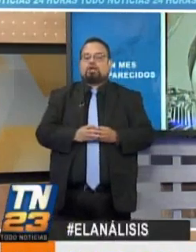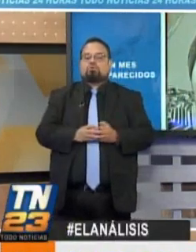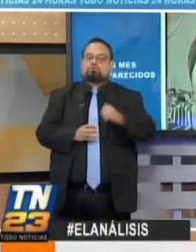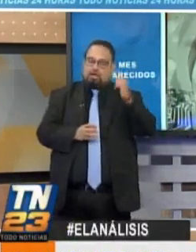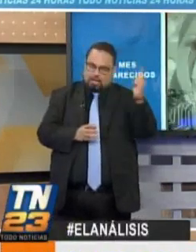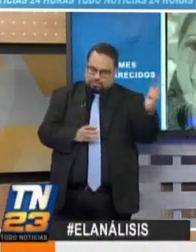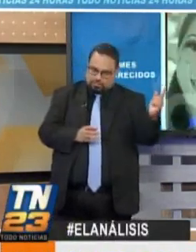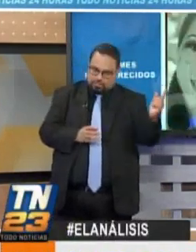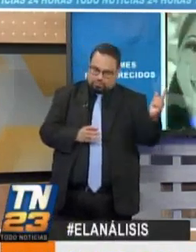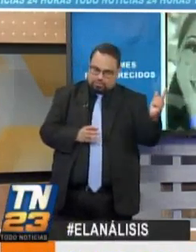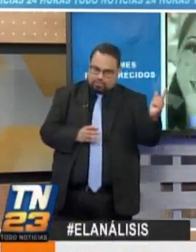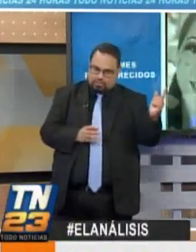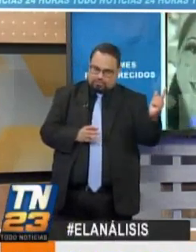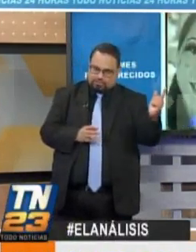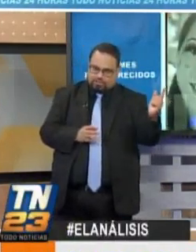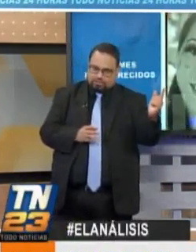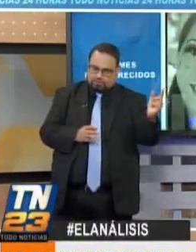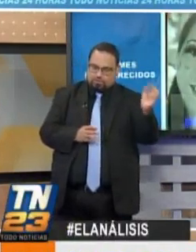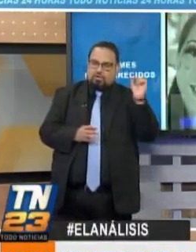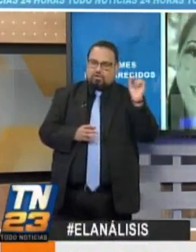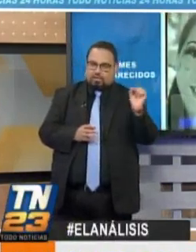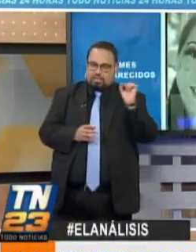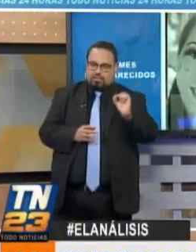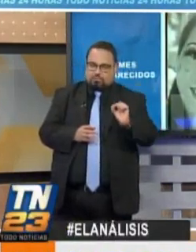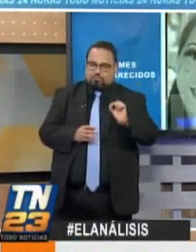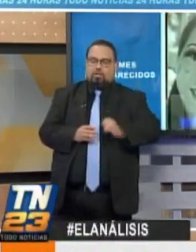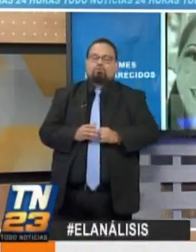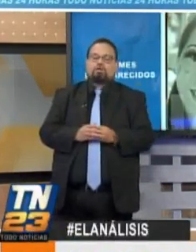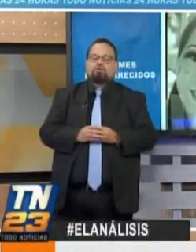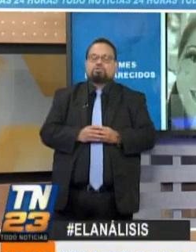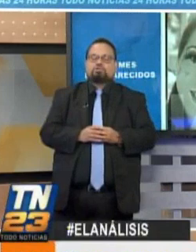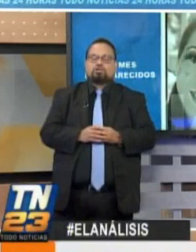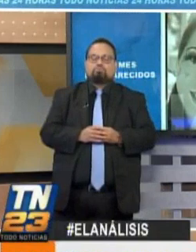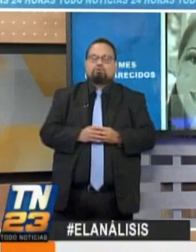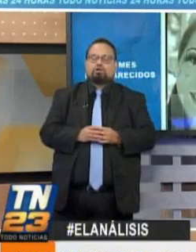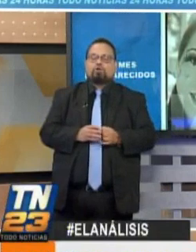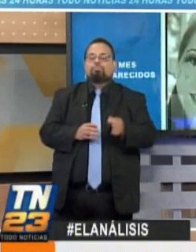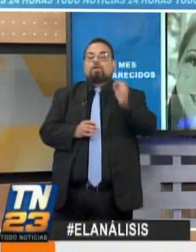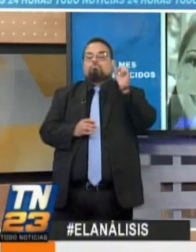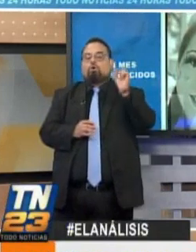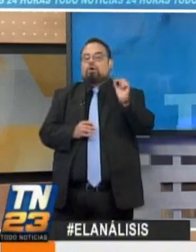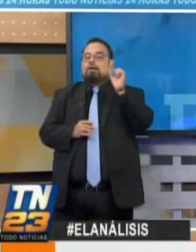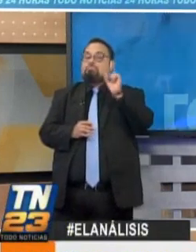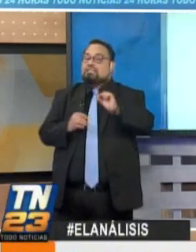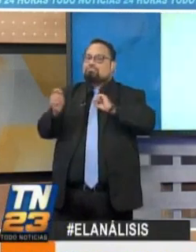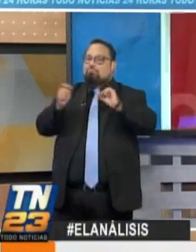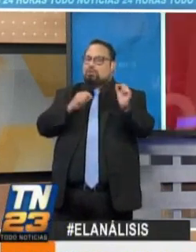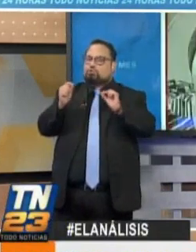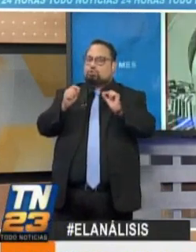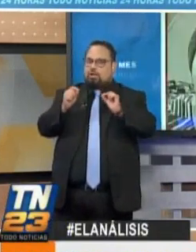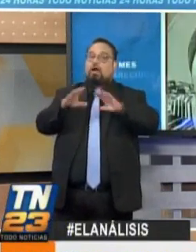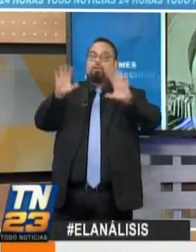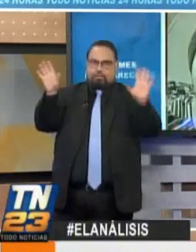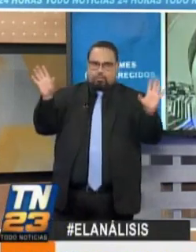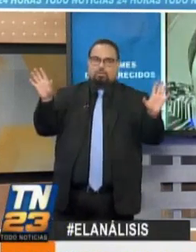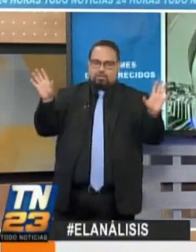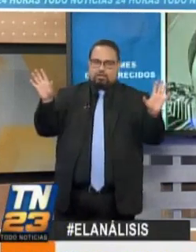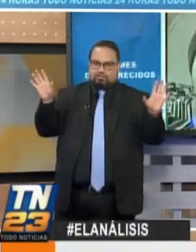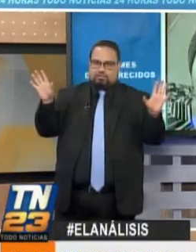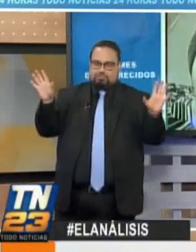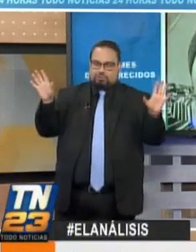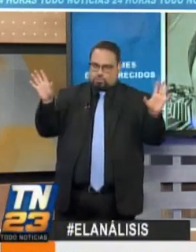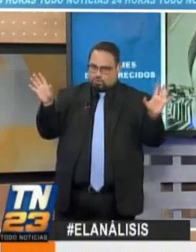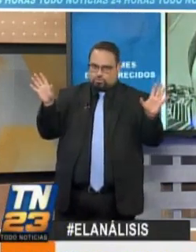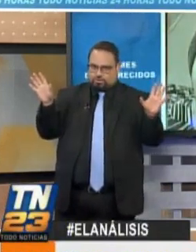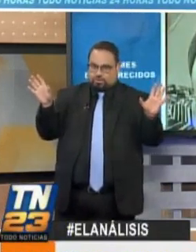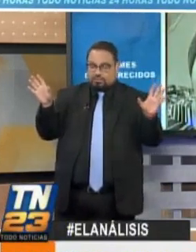contratados. También otra línea de investigación que ya ha determinado bien el Ministerio Público por la misma persona, habrá que ver quién